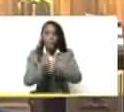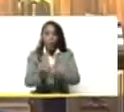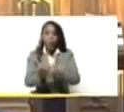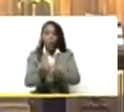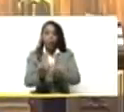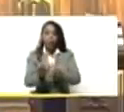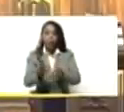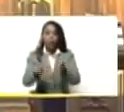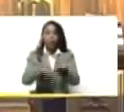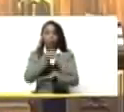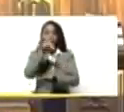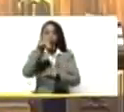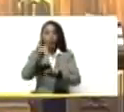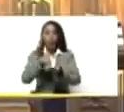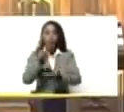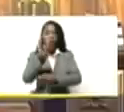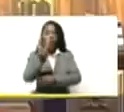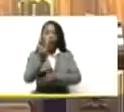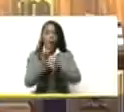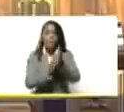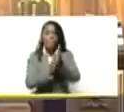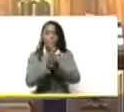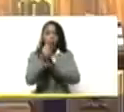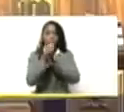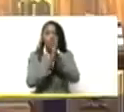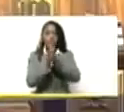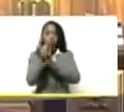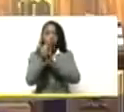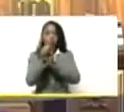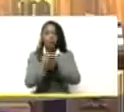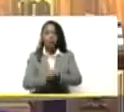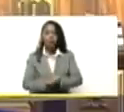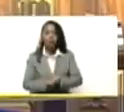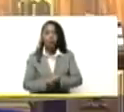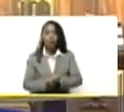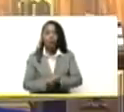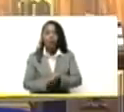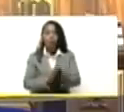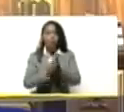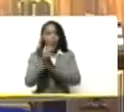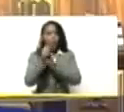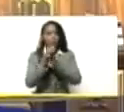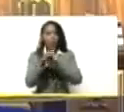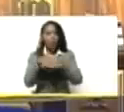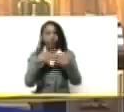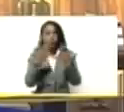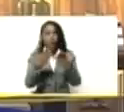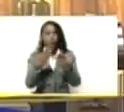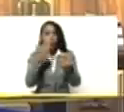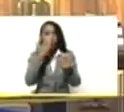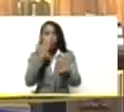oposición enfrentar un proceso político electoral